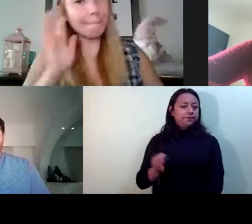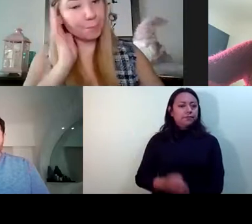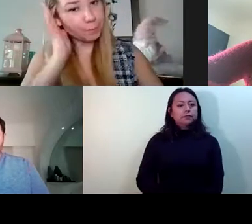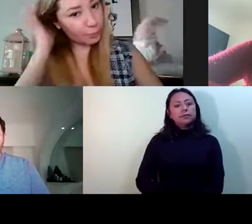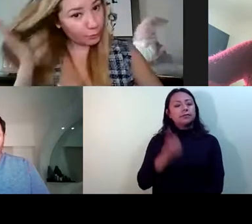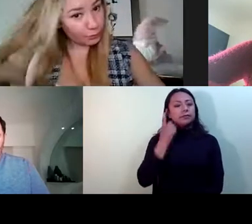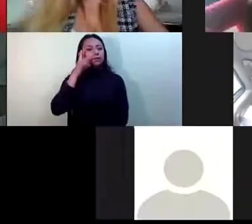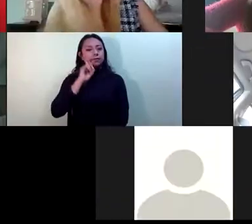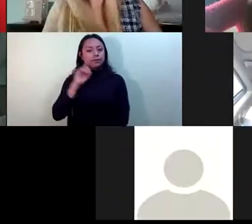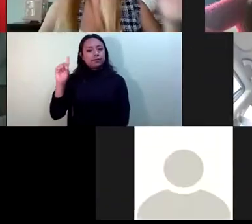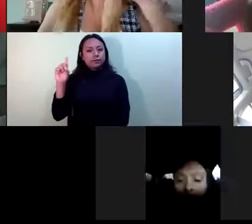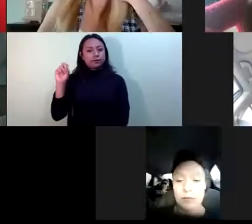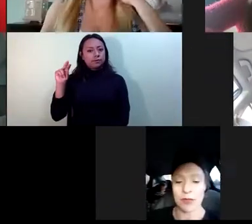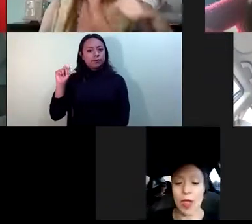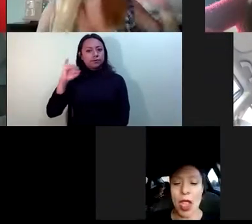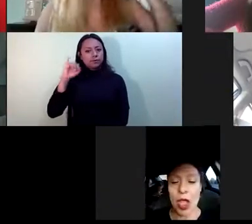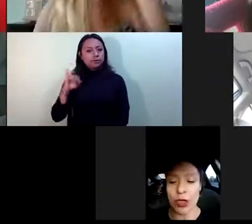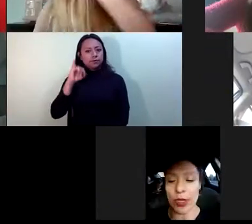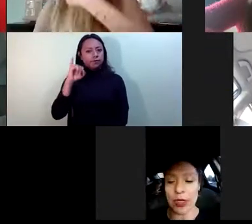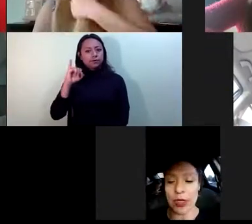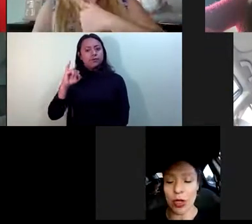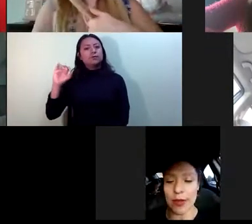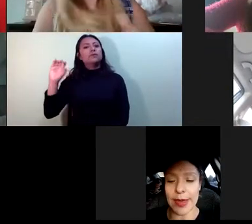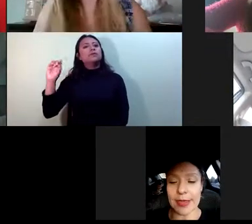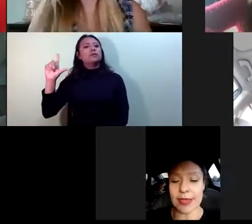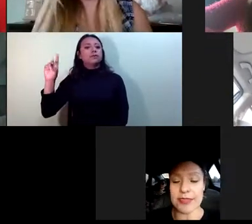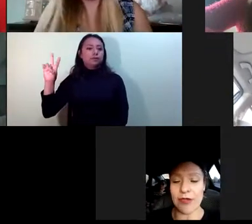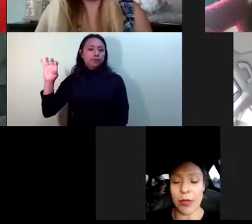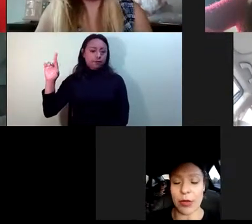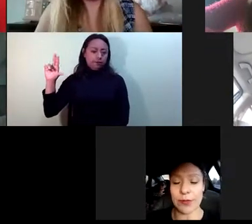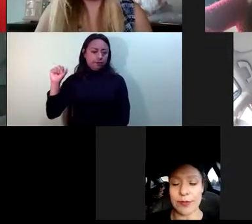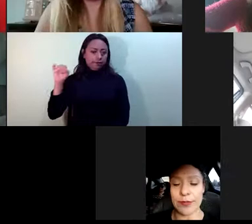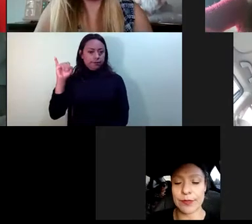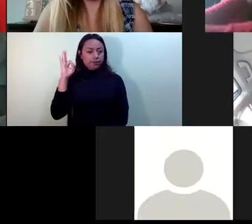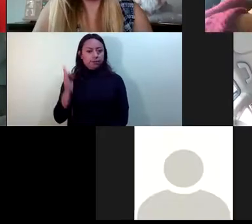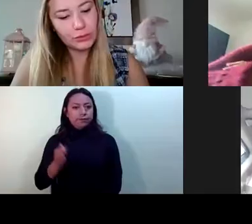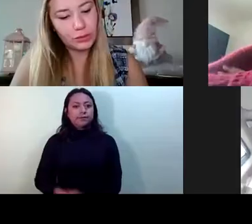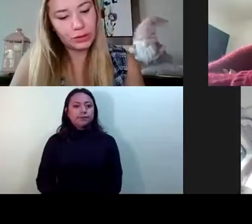Diputada Donají Ofelia Olivera Reyes. Donají Olivera Reyes a favor.